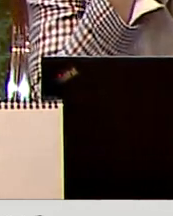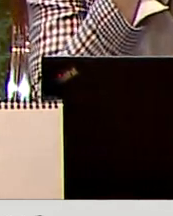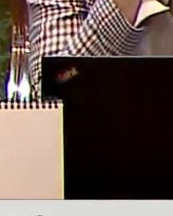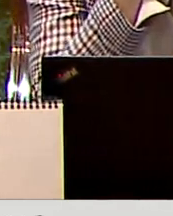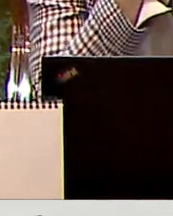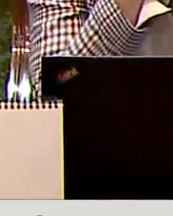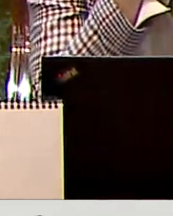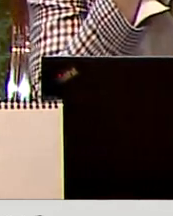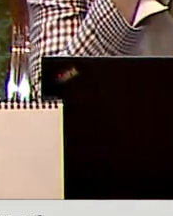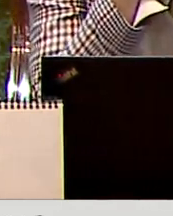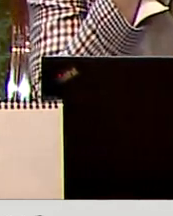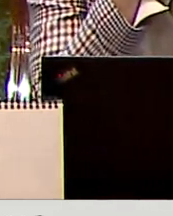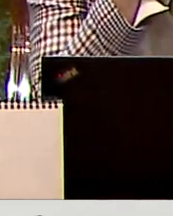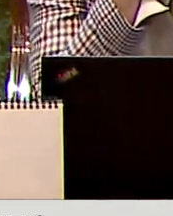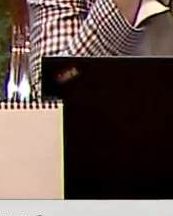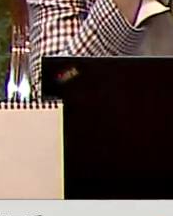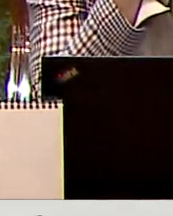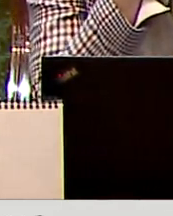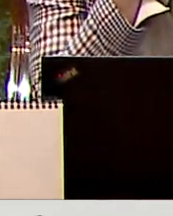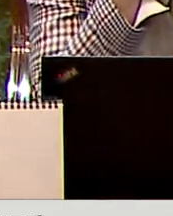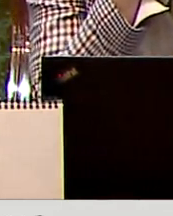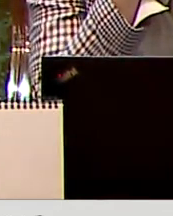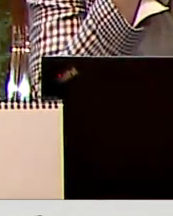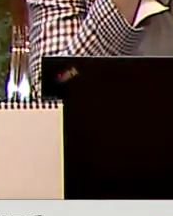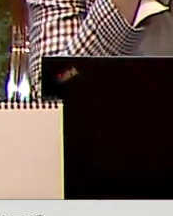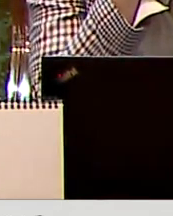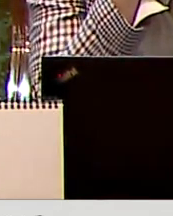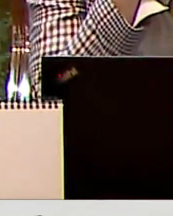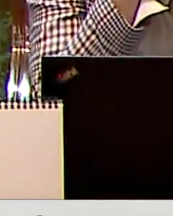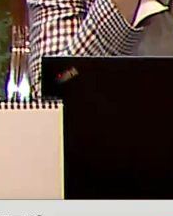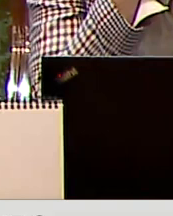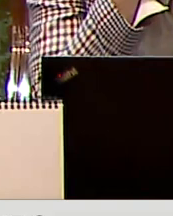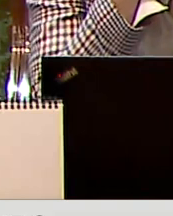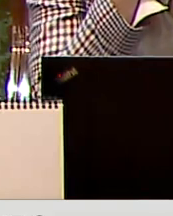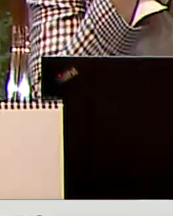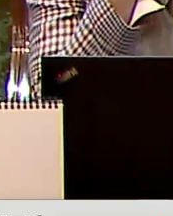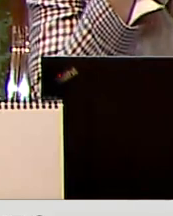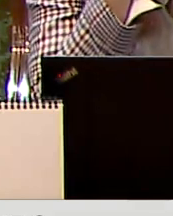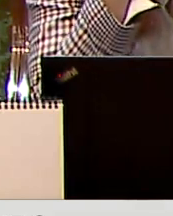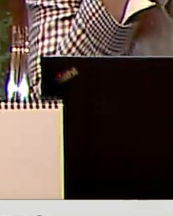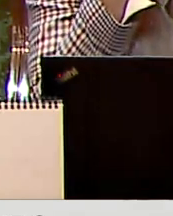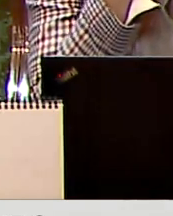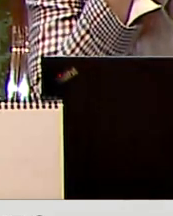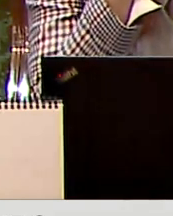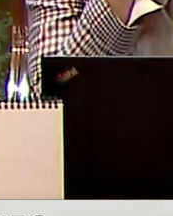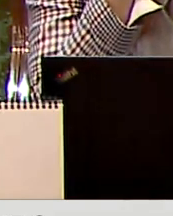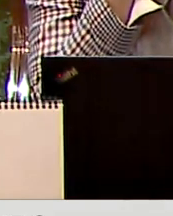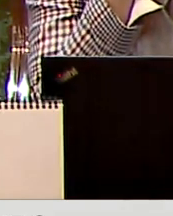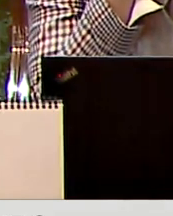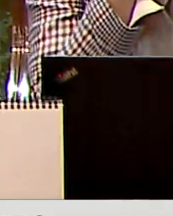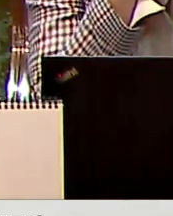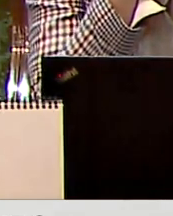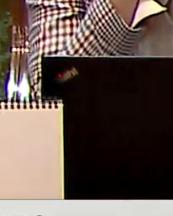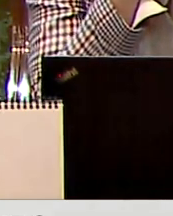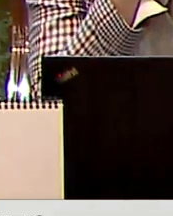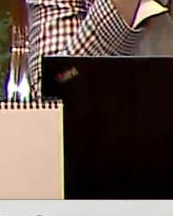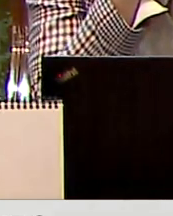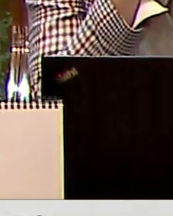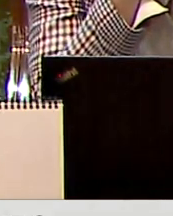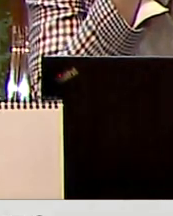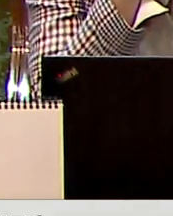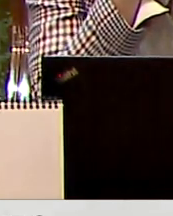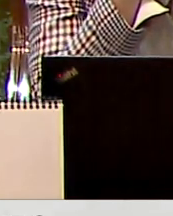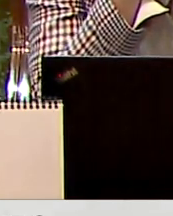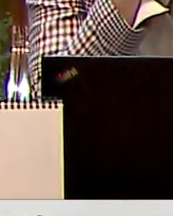por el fallecimiento de la mamá del diputado René alinco me refiero a la señora Berta